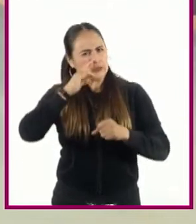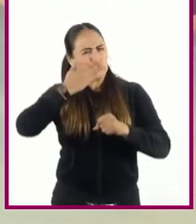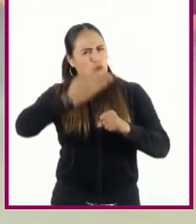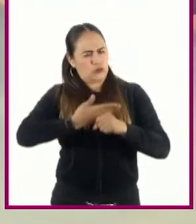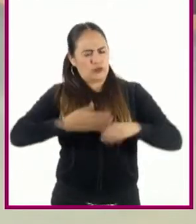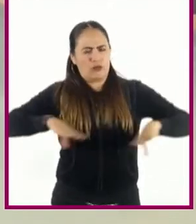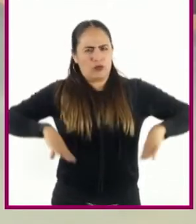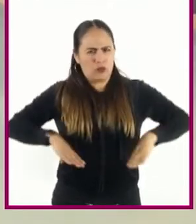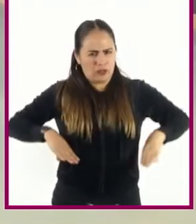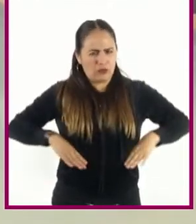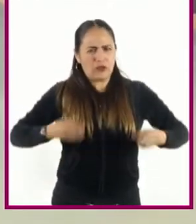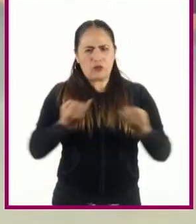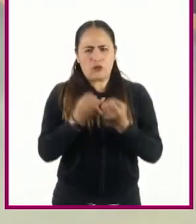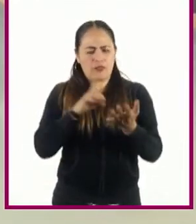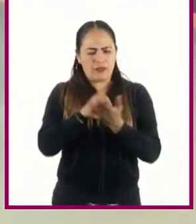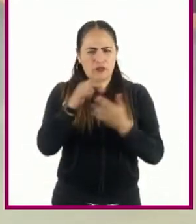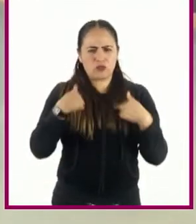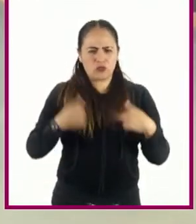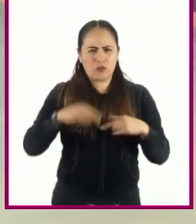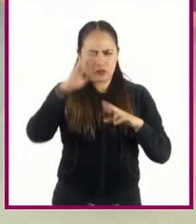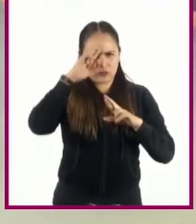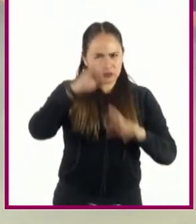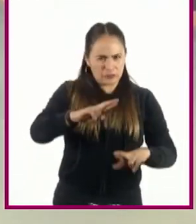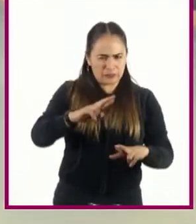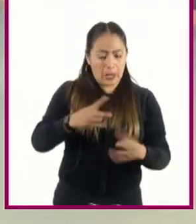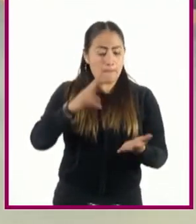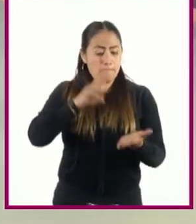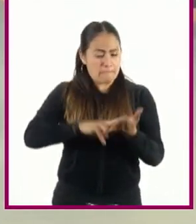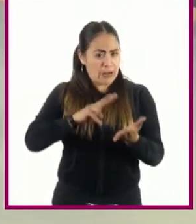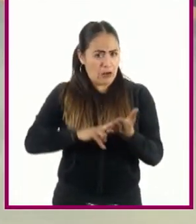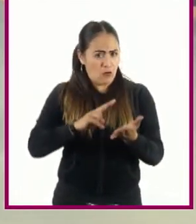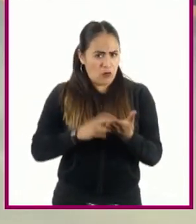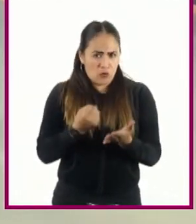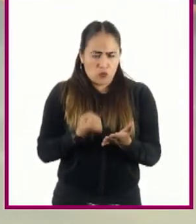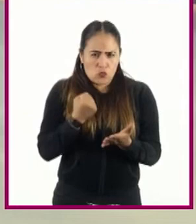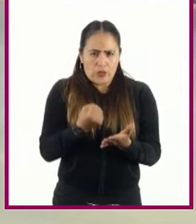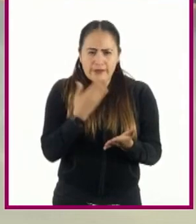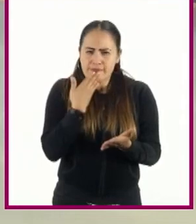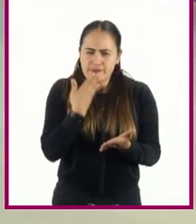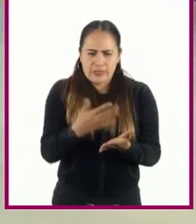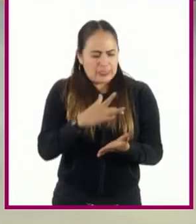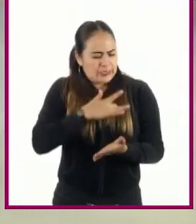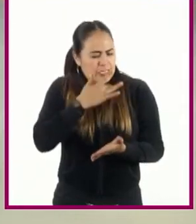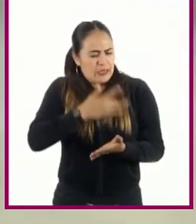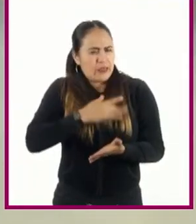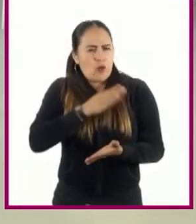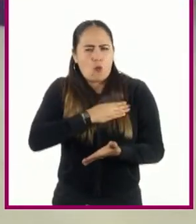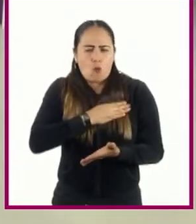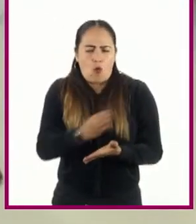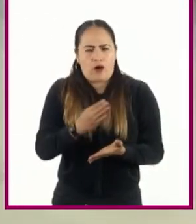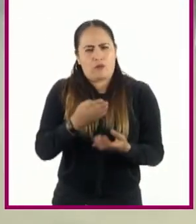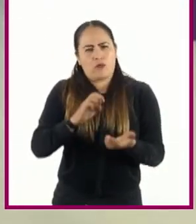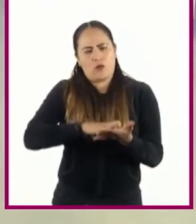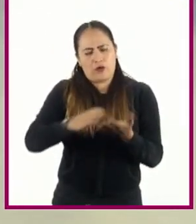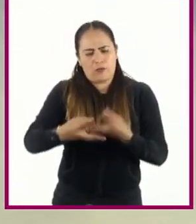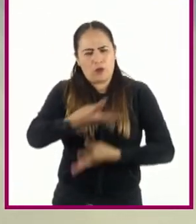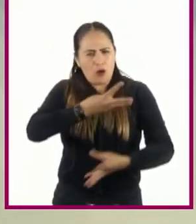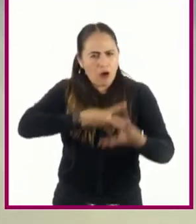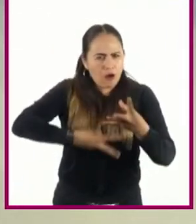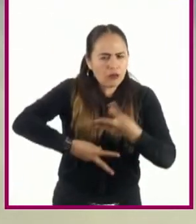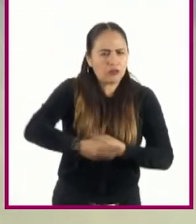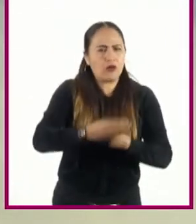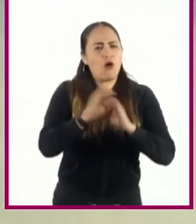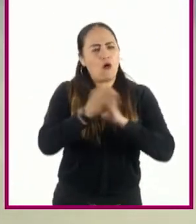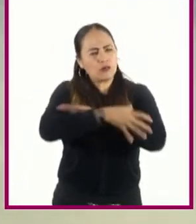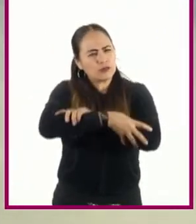respetuosas de los derechos humanos, con valores firmes, sentimientos nobles como la empatía y la solidaridad para